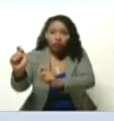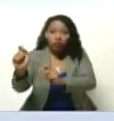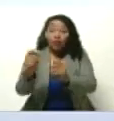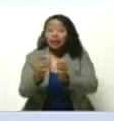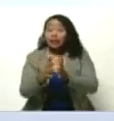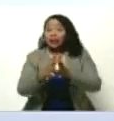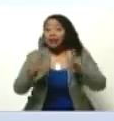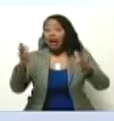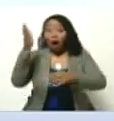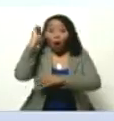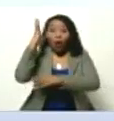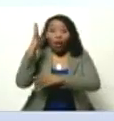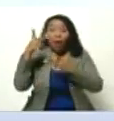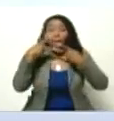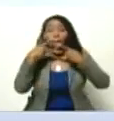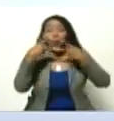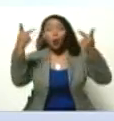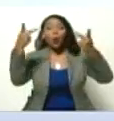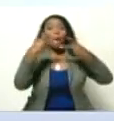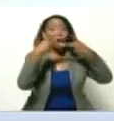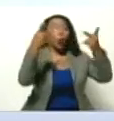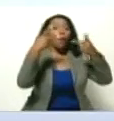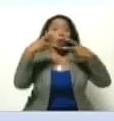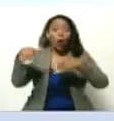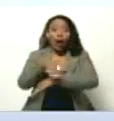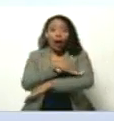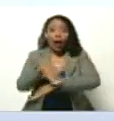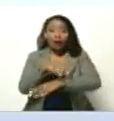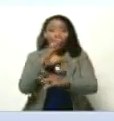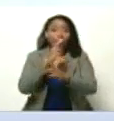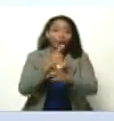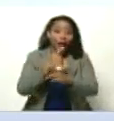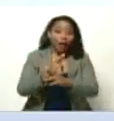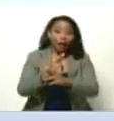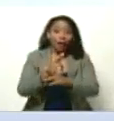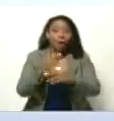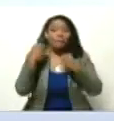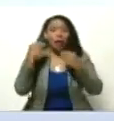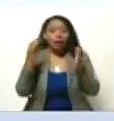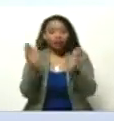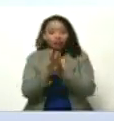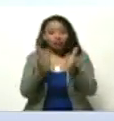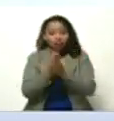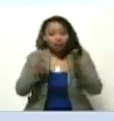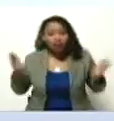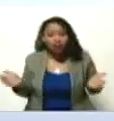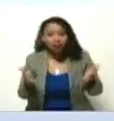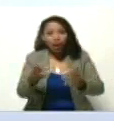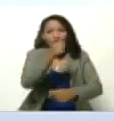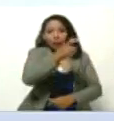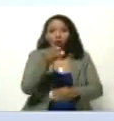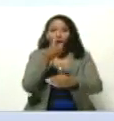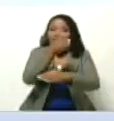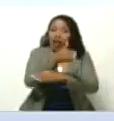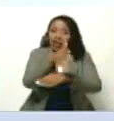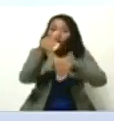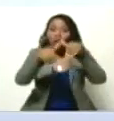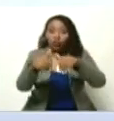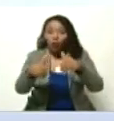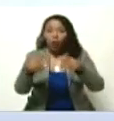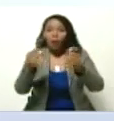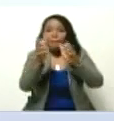jornada nacional de propaganda, medios, calles, redes y paredes para motivar la participación. Papelógrafo por